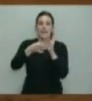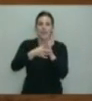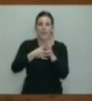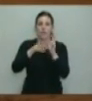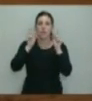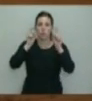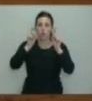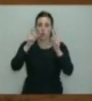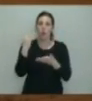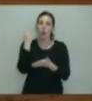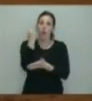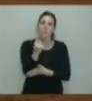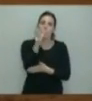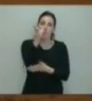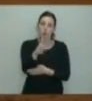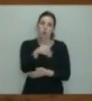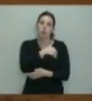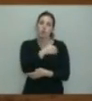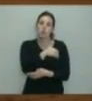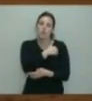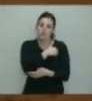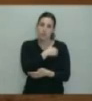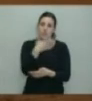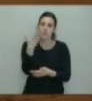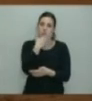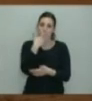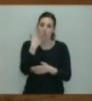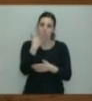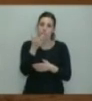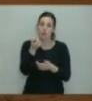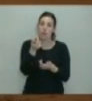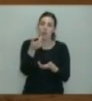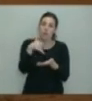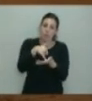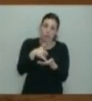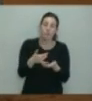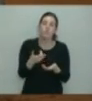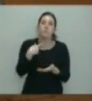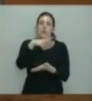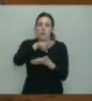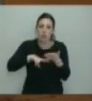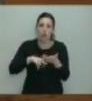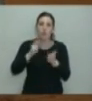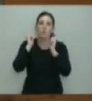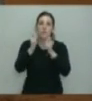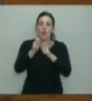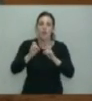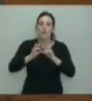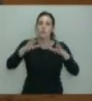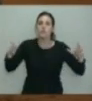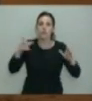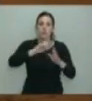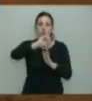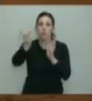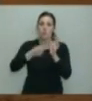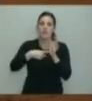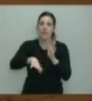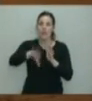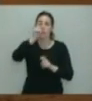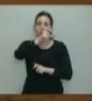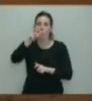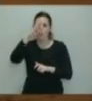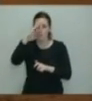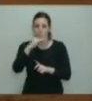educación, apoyo a estudiantes y escuelas en desventajas», advertía, leo textualmente, «proporcionar plena libertad de elección de escuela a los